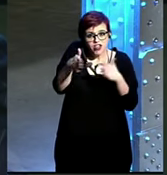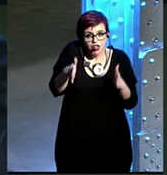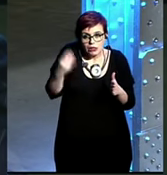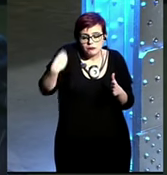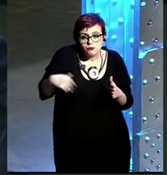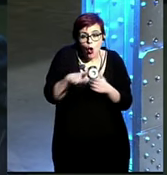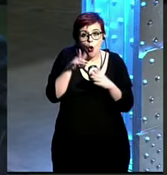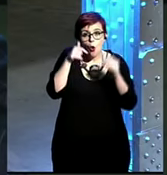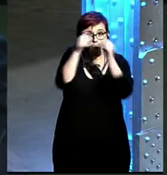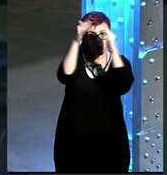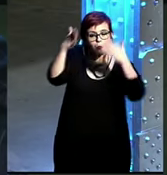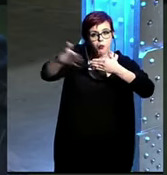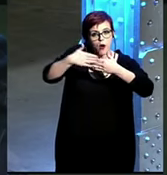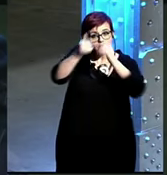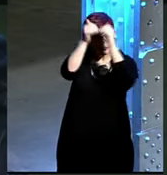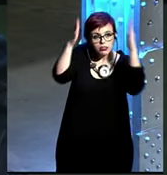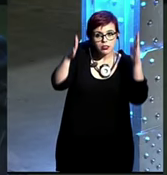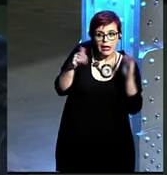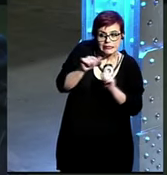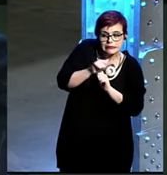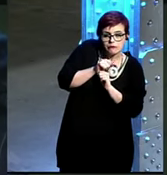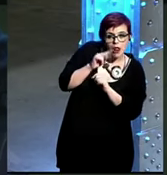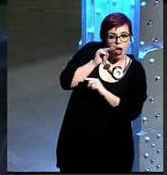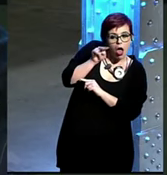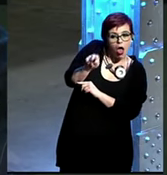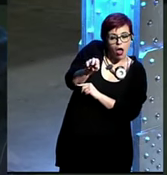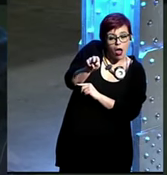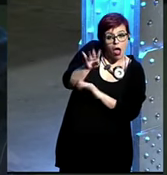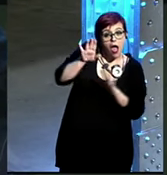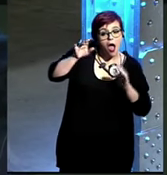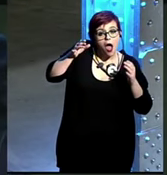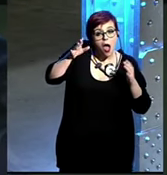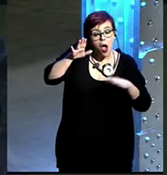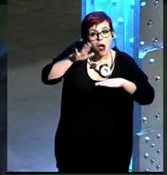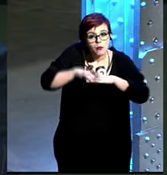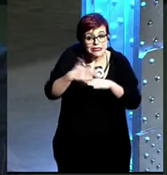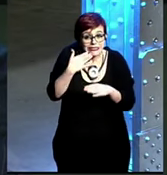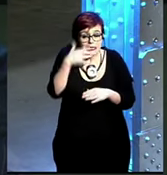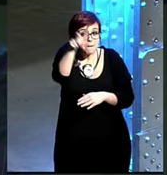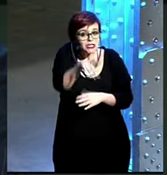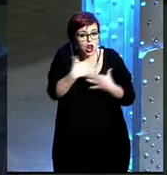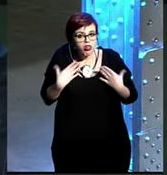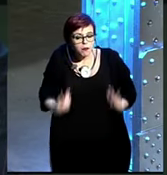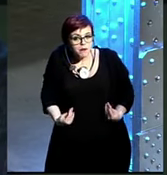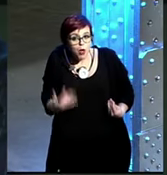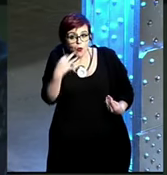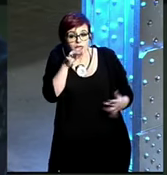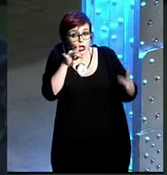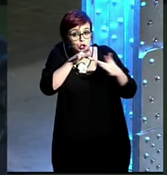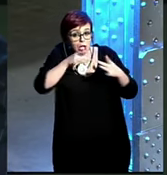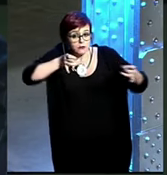la puerta, pero no te vayas más lejos, porque aunque esa persona deprimida se siente incapaz de